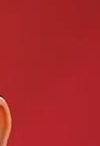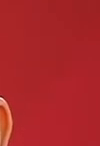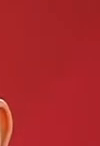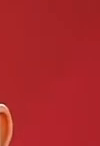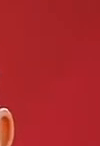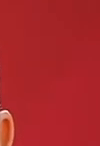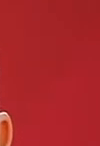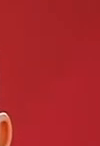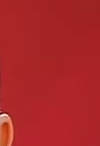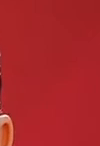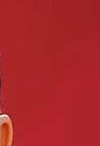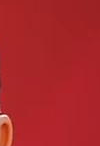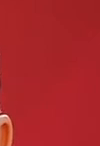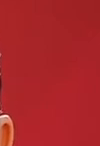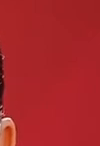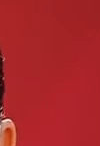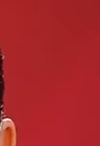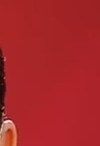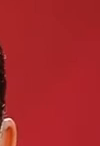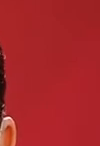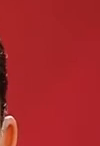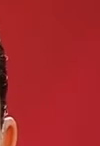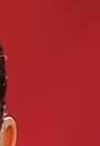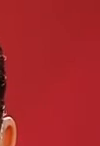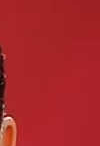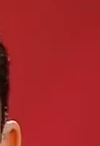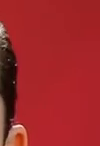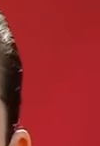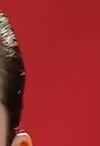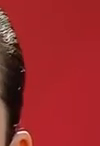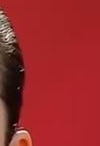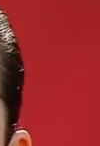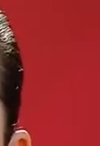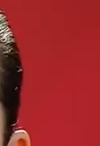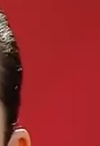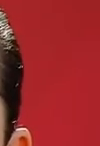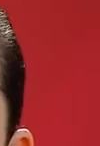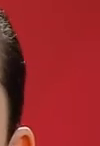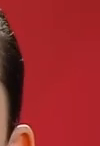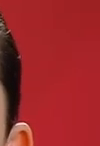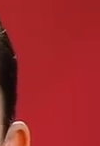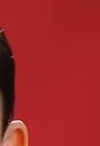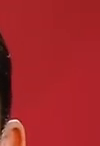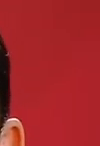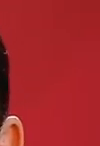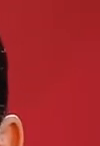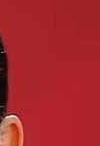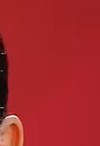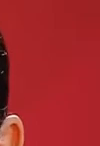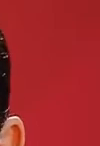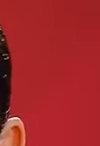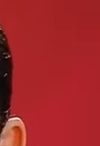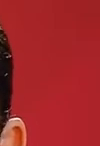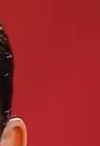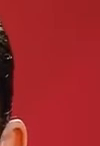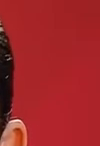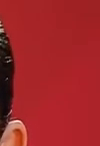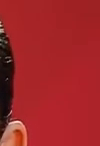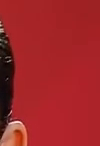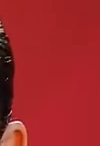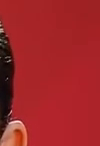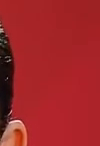programa, los números que vemos no nos dicen nada bueno. Entonces tenemos que hacer ese cambio donde la responsabilidad